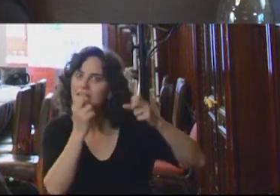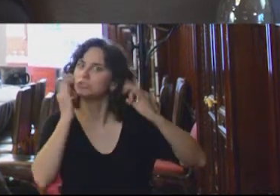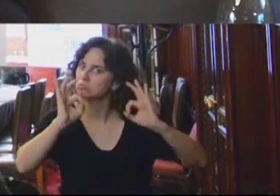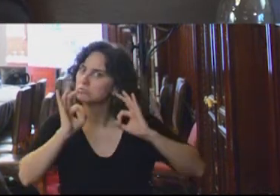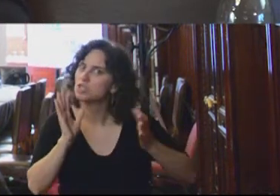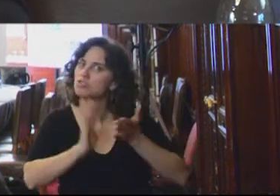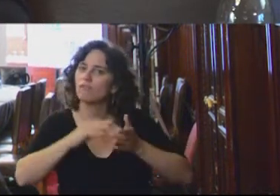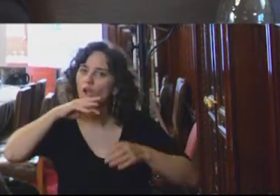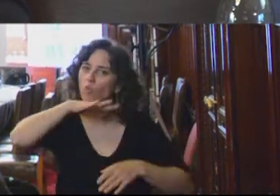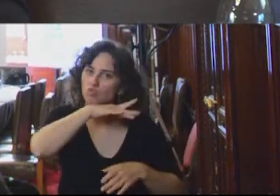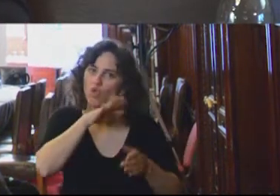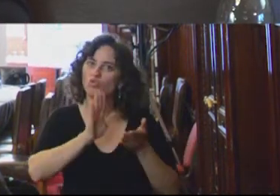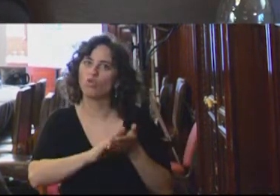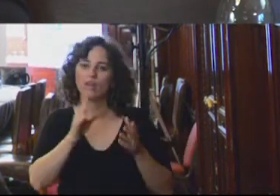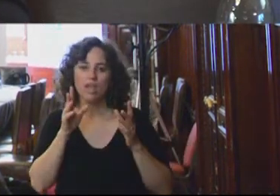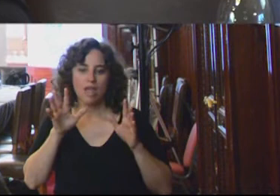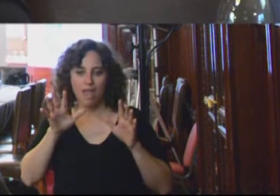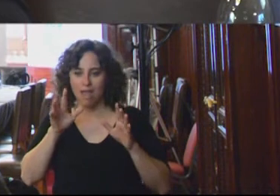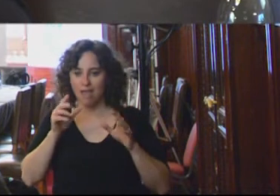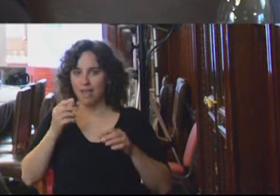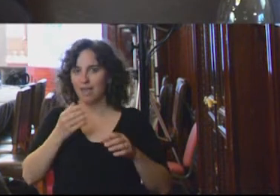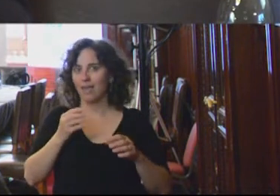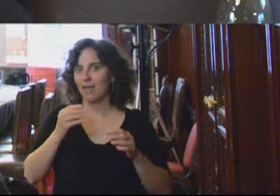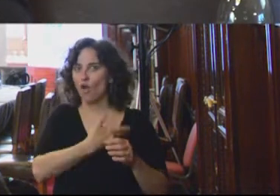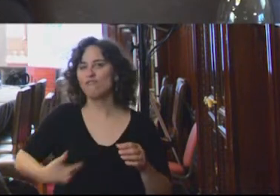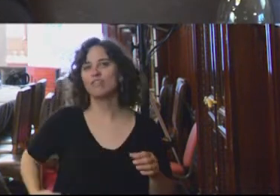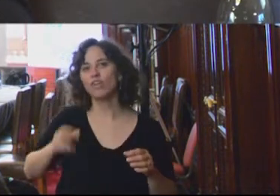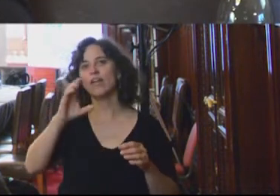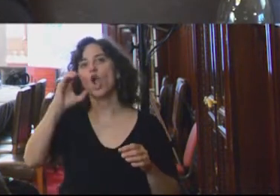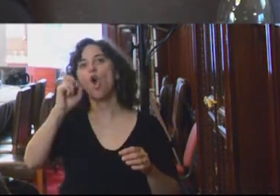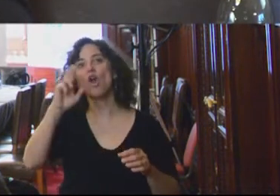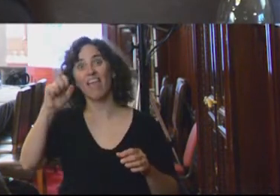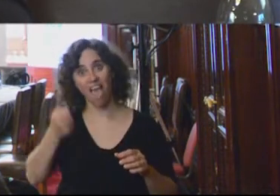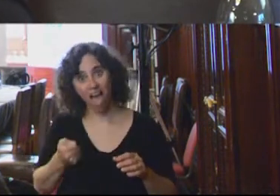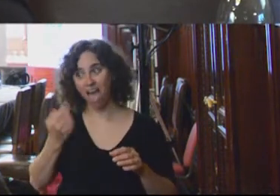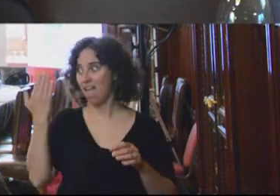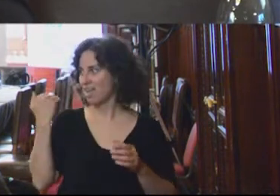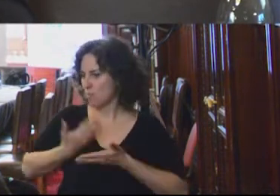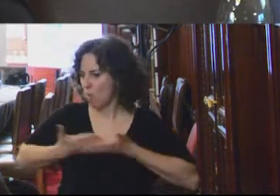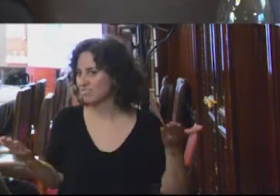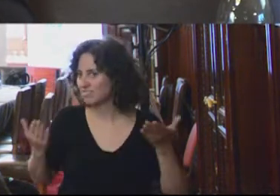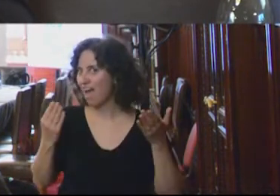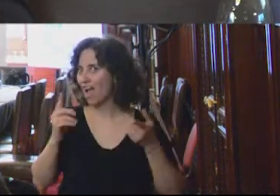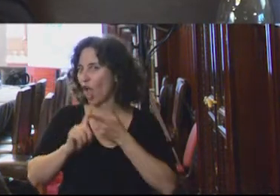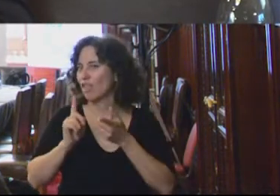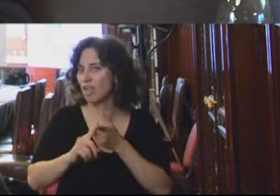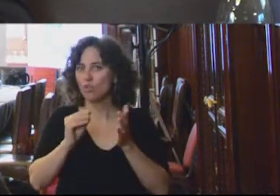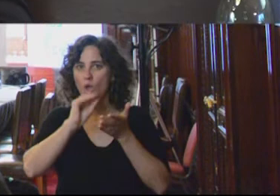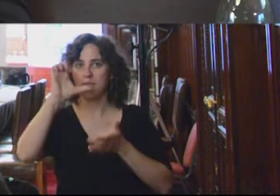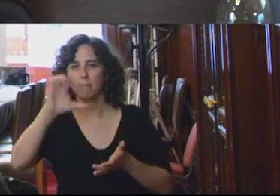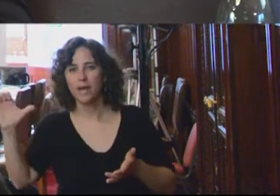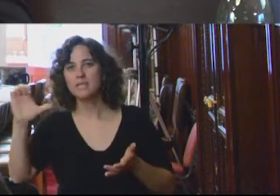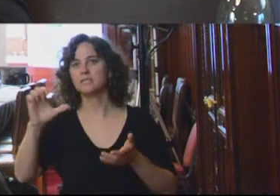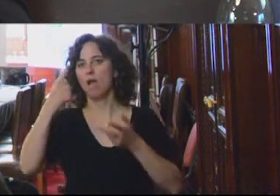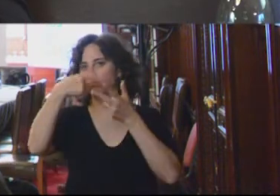la corrupción durante el gobierno de Rafael Correa, que incluye contratos con empresas como Odebrecht o